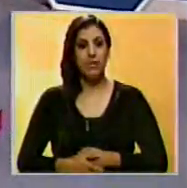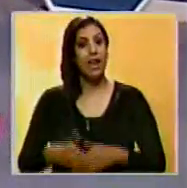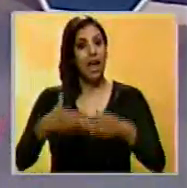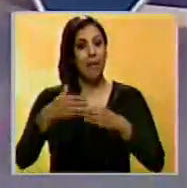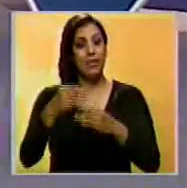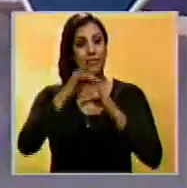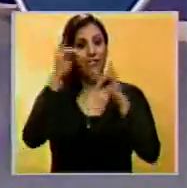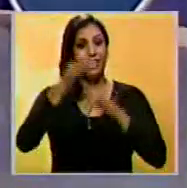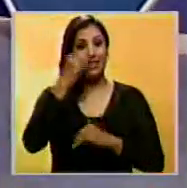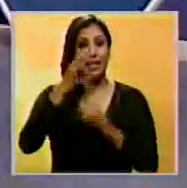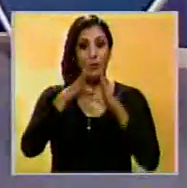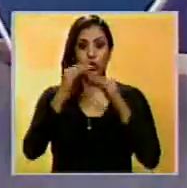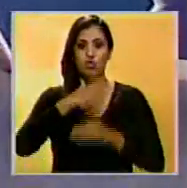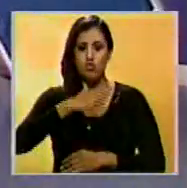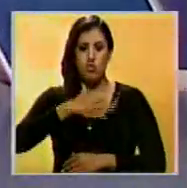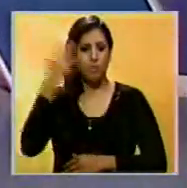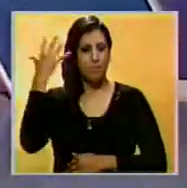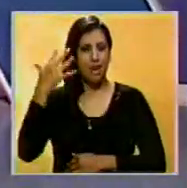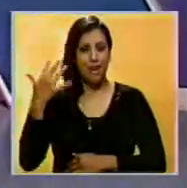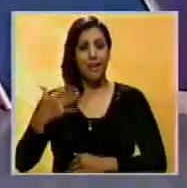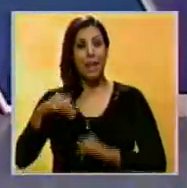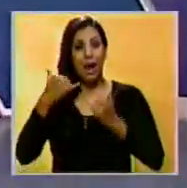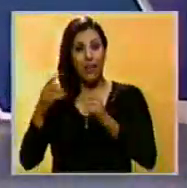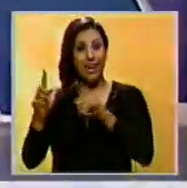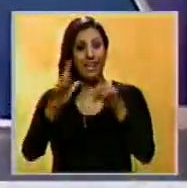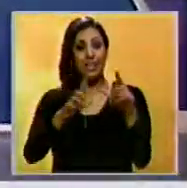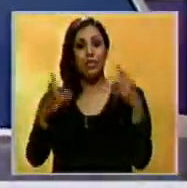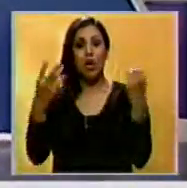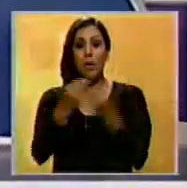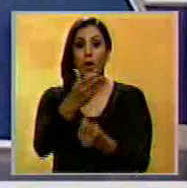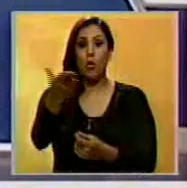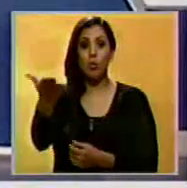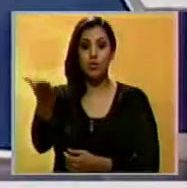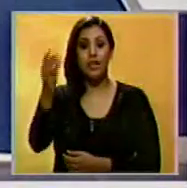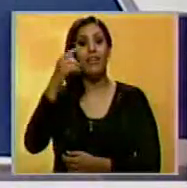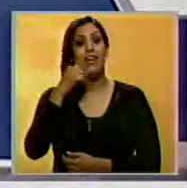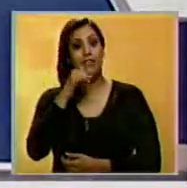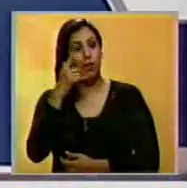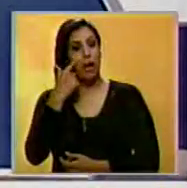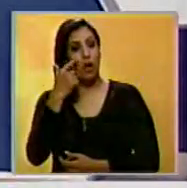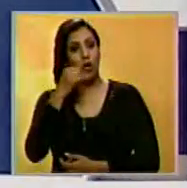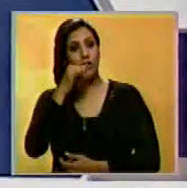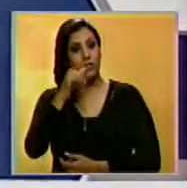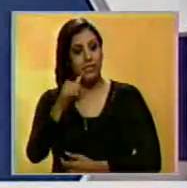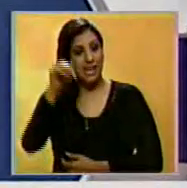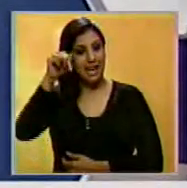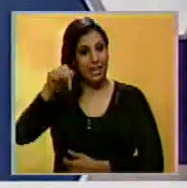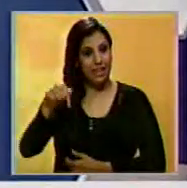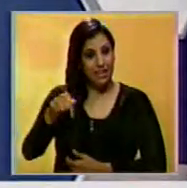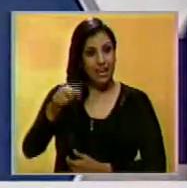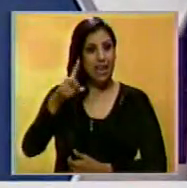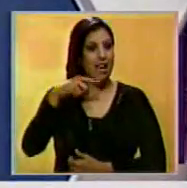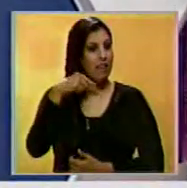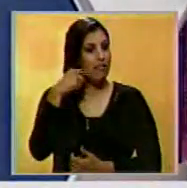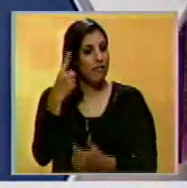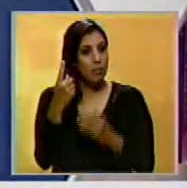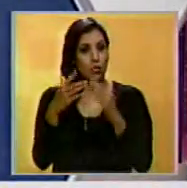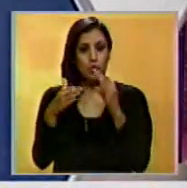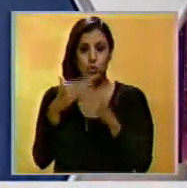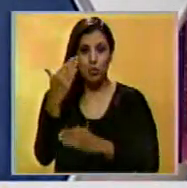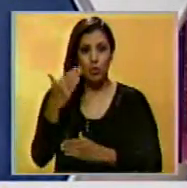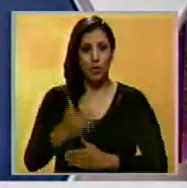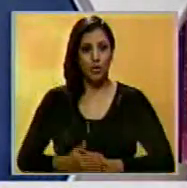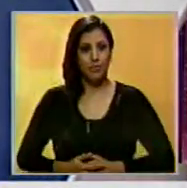Amigos, feliz tarde para todos. Yo soy Bárbara Crespo y desde ya los estaré acompañando en nuestro acostumbrado recorrido por las noticias del entretenimiento aquí